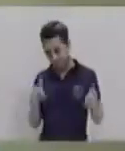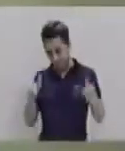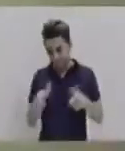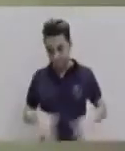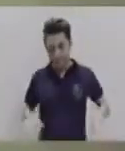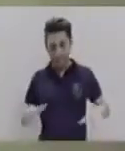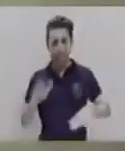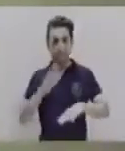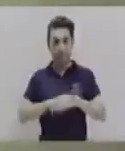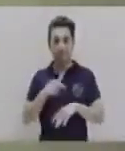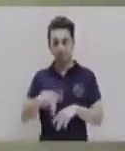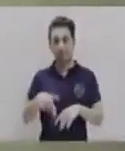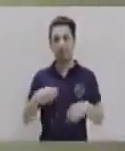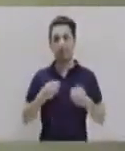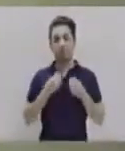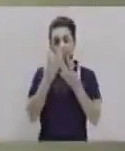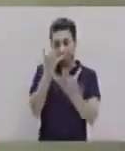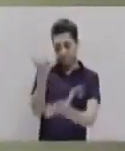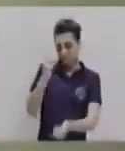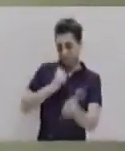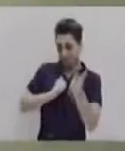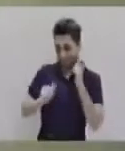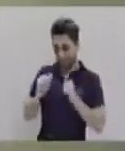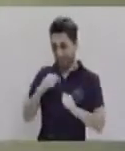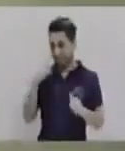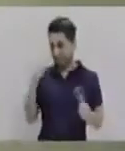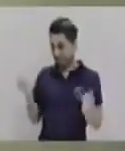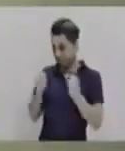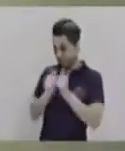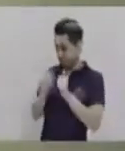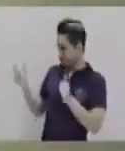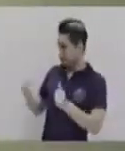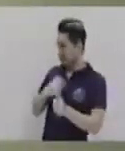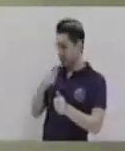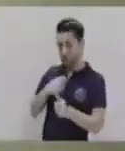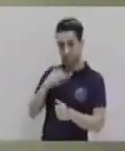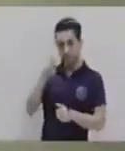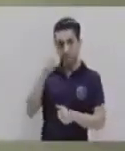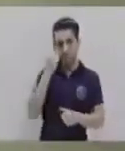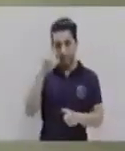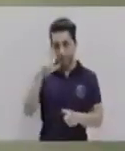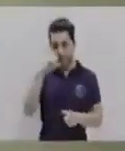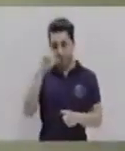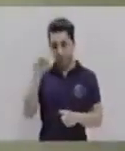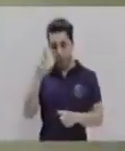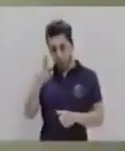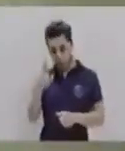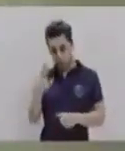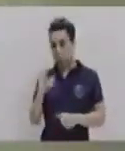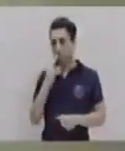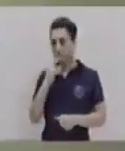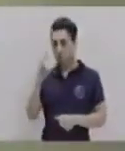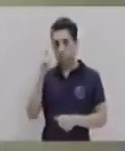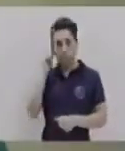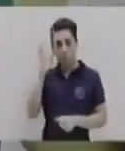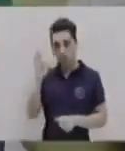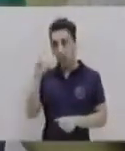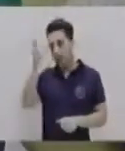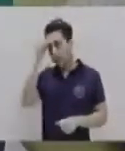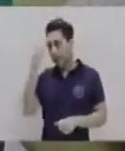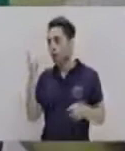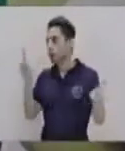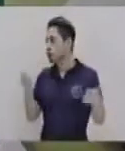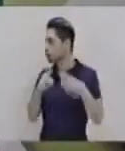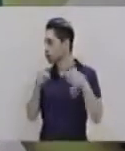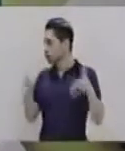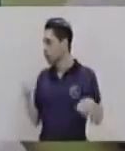Bienvenidos a un segmento más de Expresión Artística. Hoy nos acompaña nuevamente Víctor Hugo Aguilar para aprender un poco más sobre educación musical. Profe,